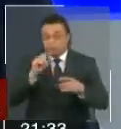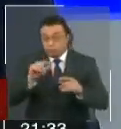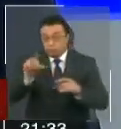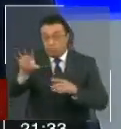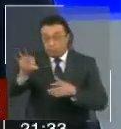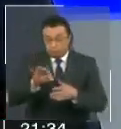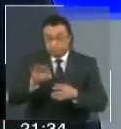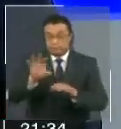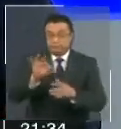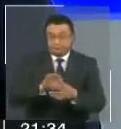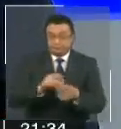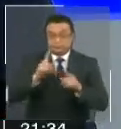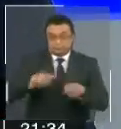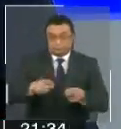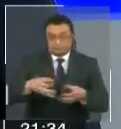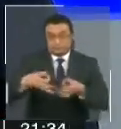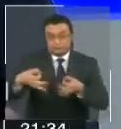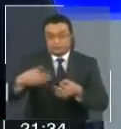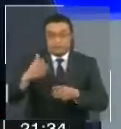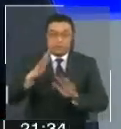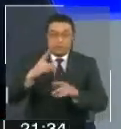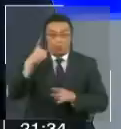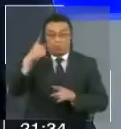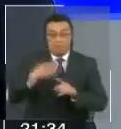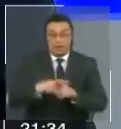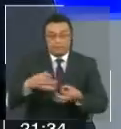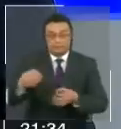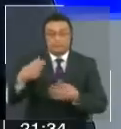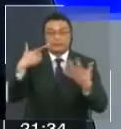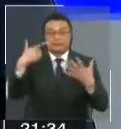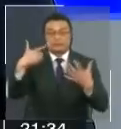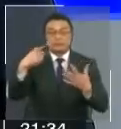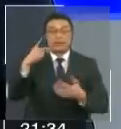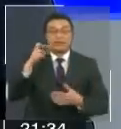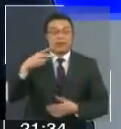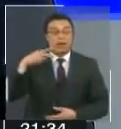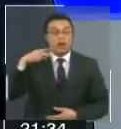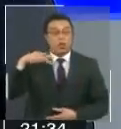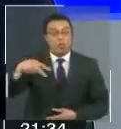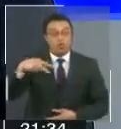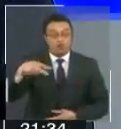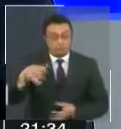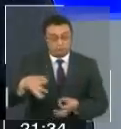técnico, se presentó hace exactamente un mes, el 7 de junio,